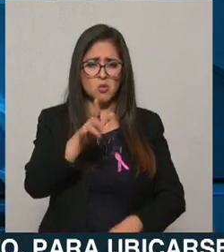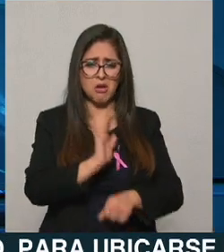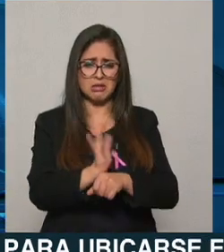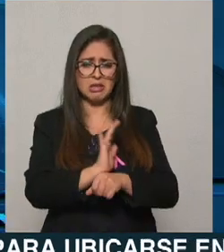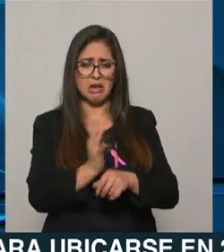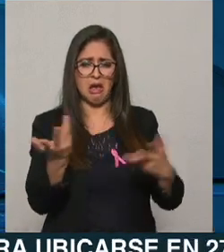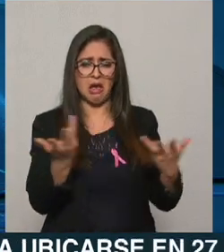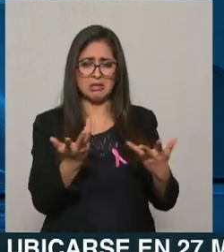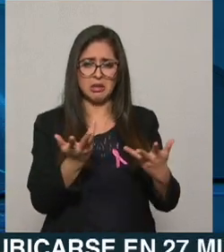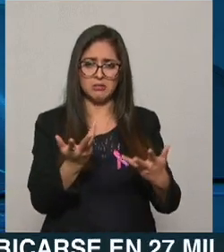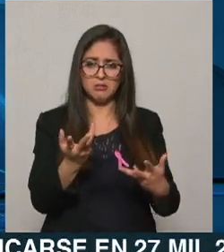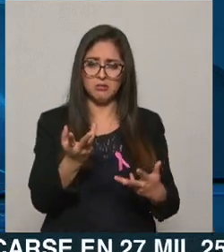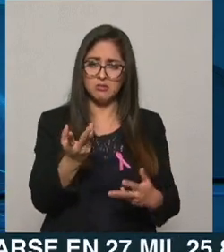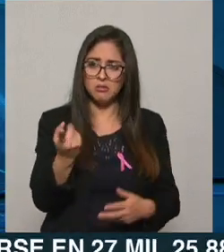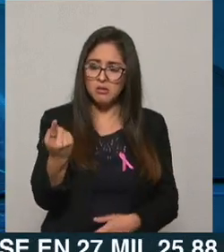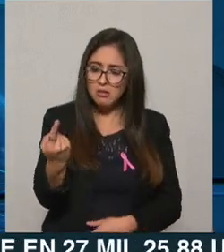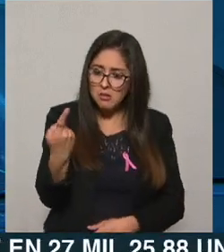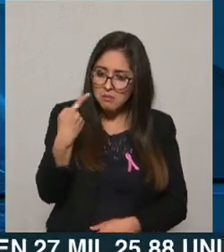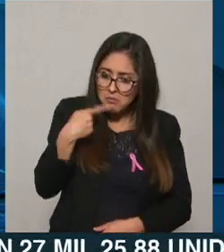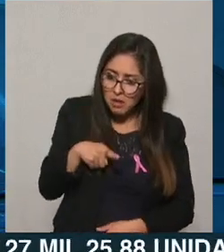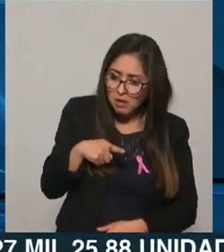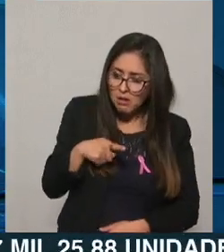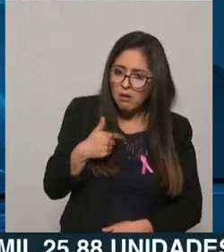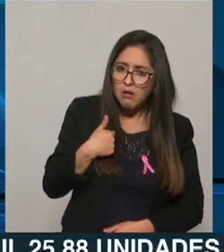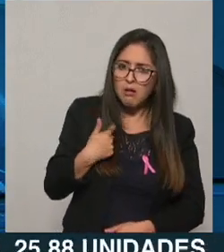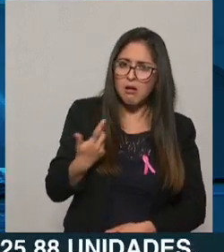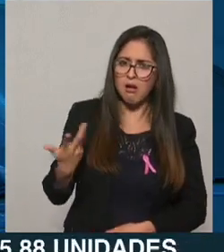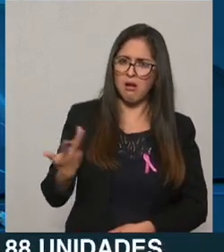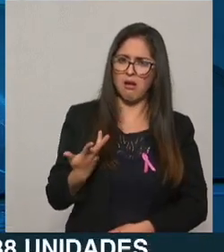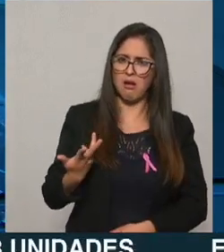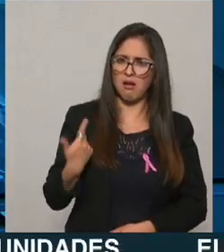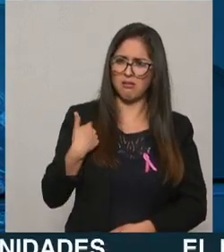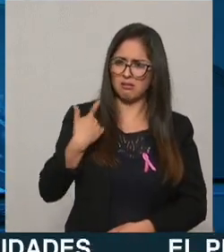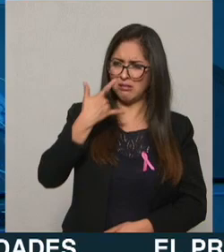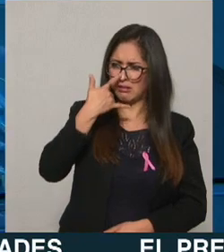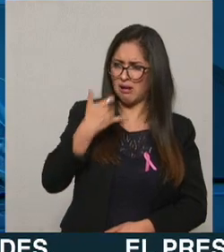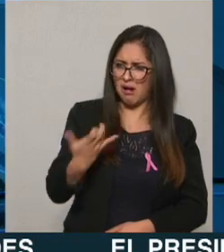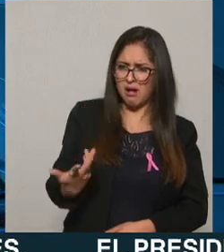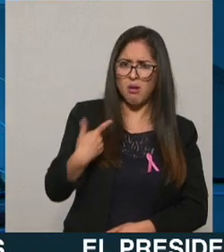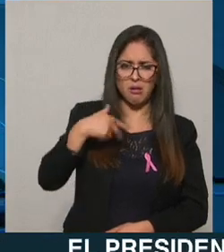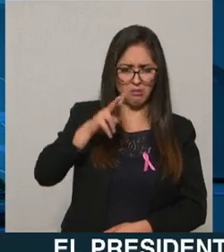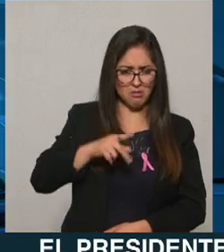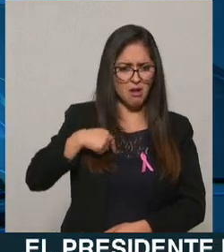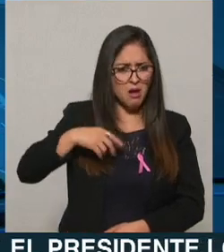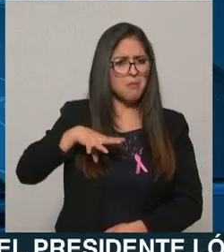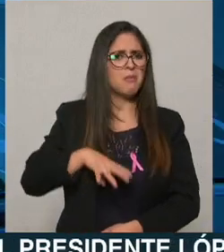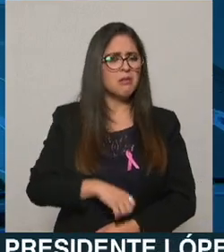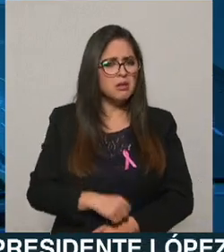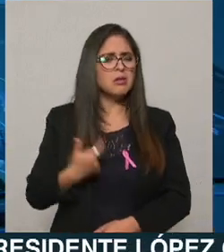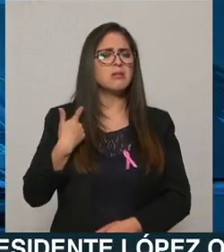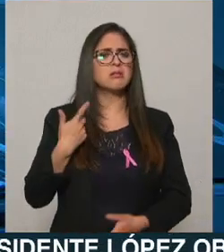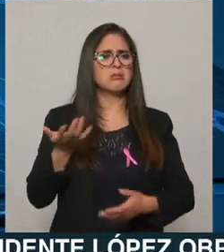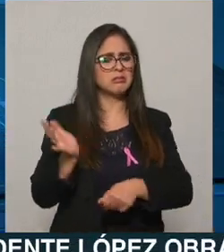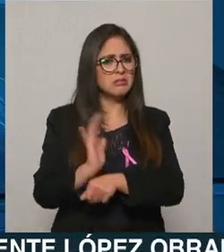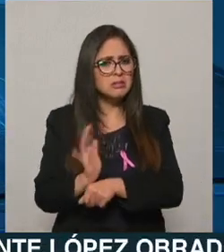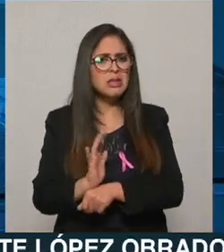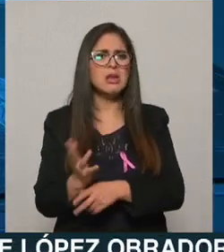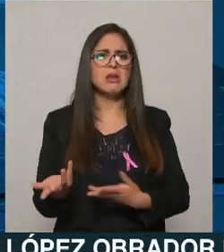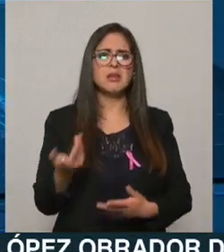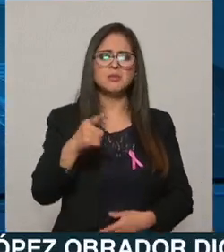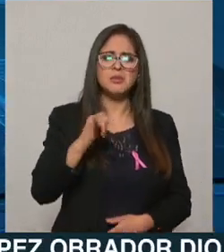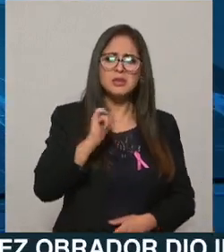fuerte porque pues yo hacía lo que me gustaba, lo que amaba. Yo no sabía de qué se trataba, si tenías que